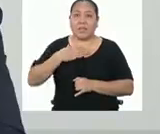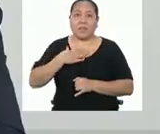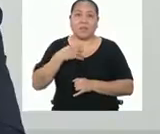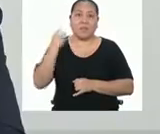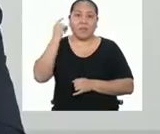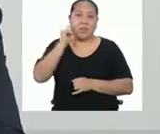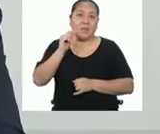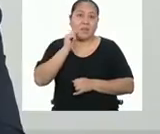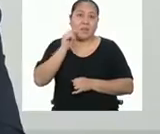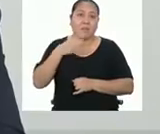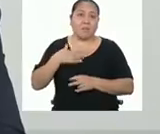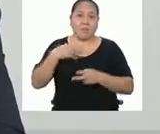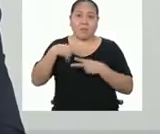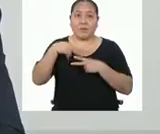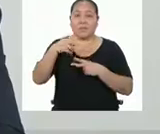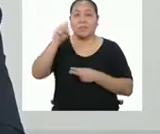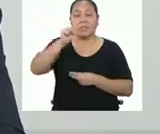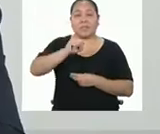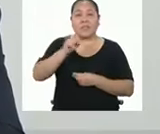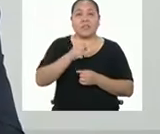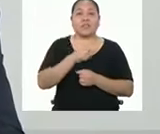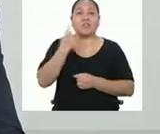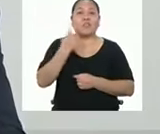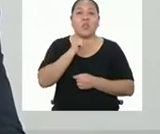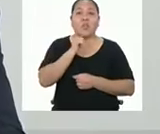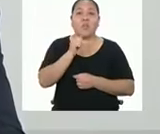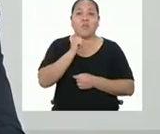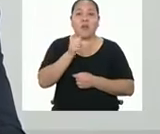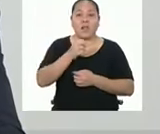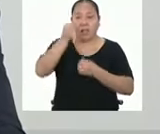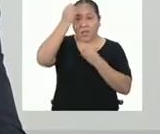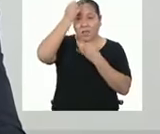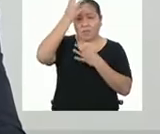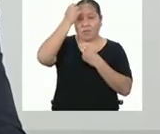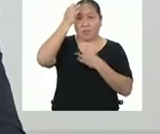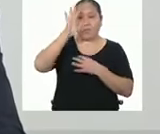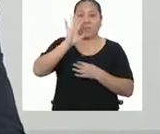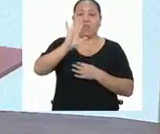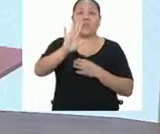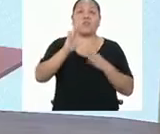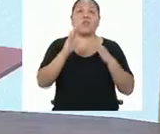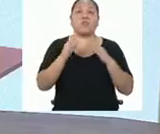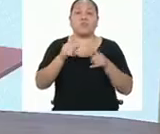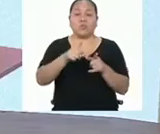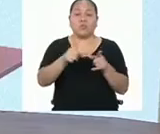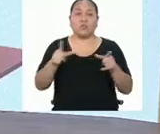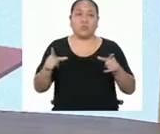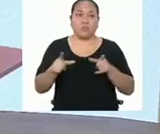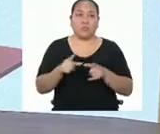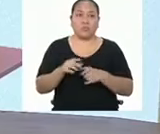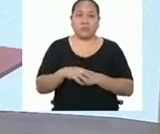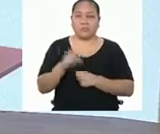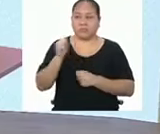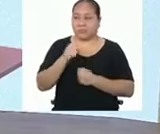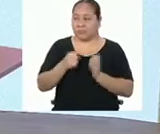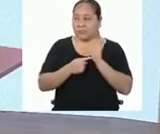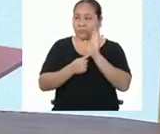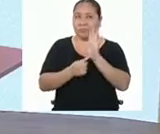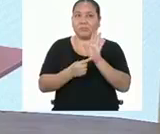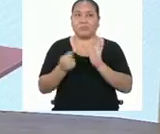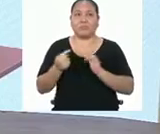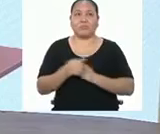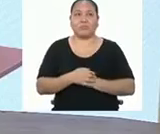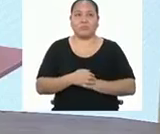vecino Sí, Jonathan Solo faltarían los datos del terreno de tu vía huerto ¡Es cierto! ¡Aquí los tengo!